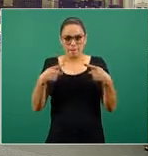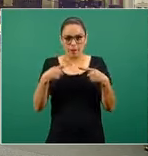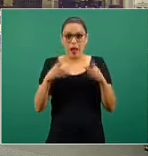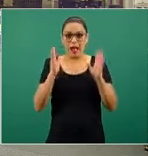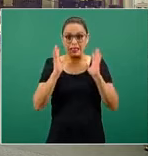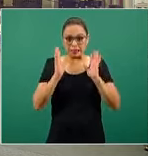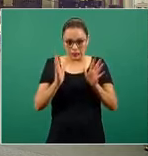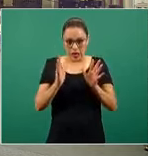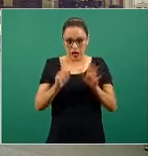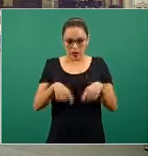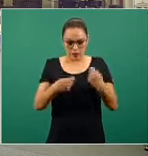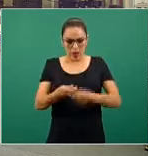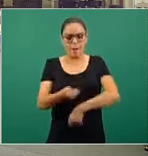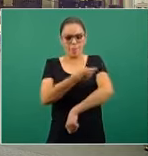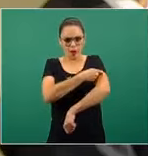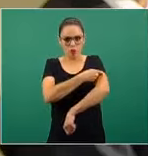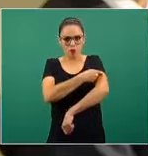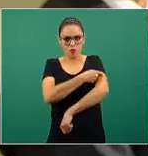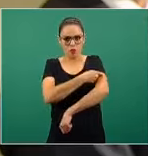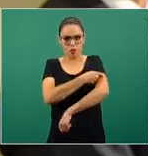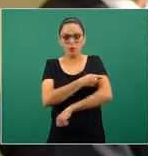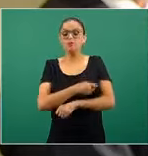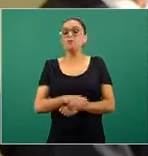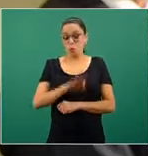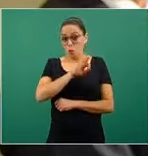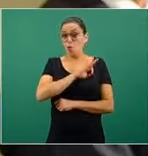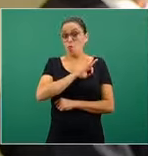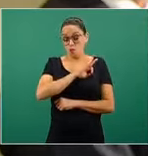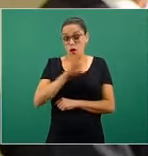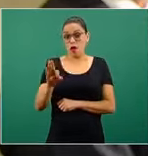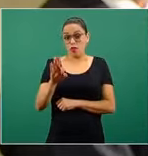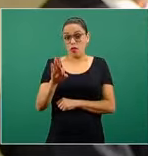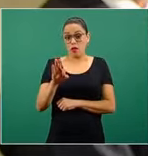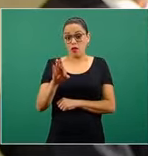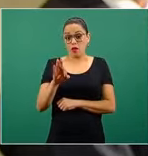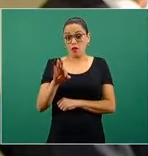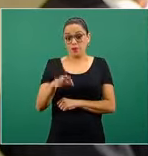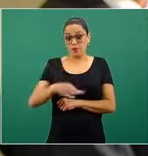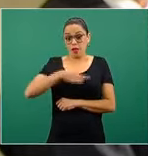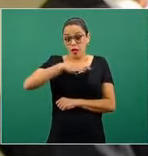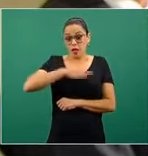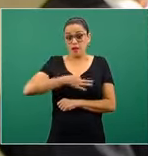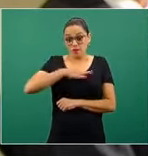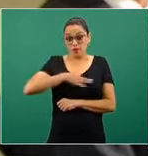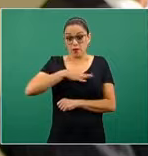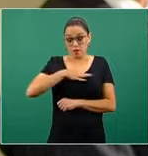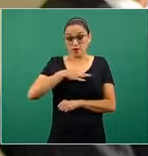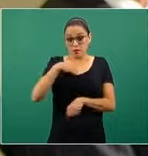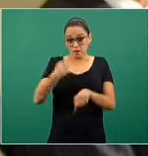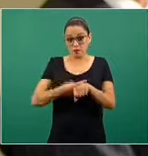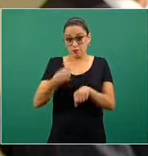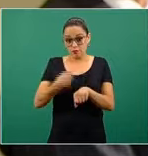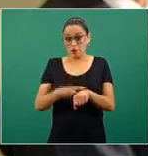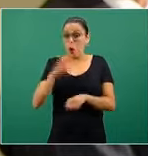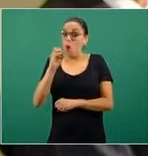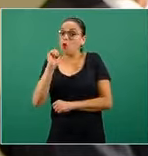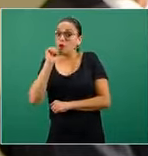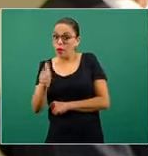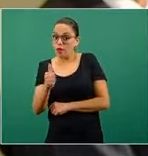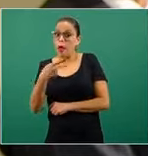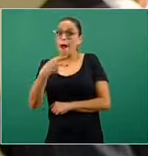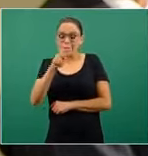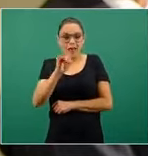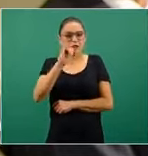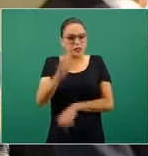vacunen, pueden infectarse o no, pero sí propagar el virus. Ustedes, con